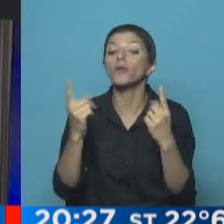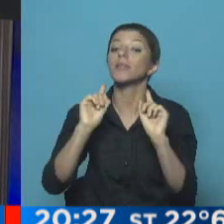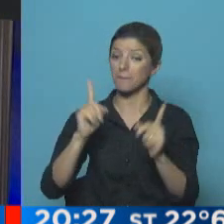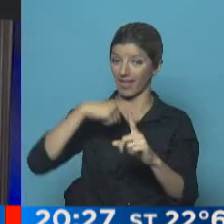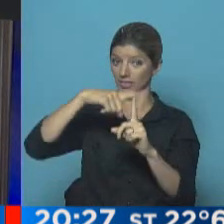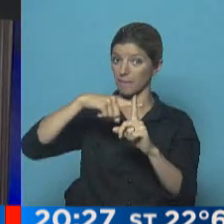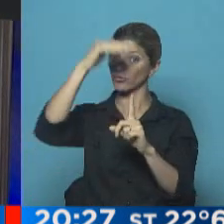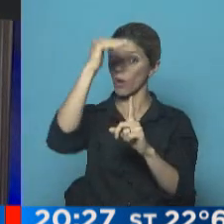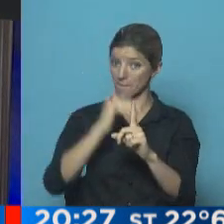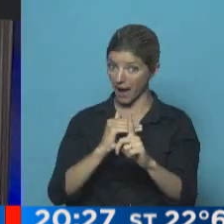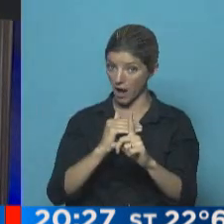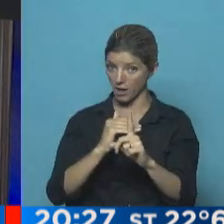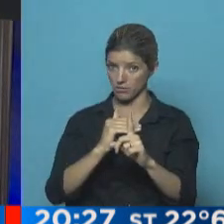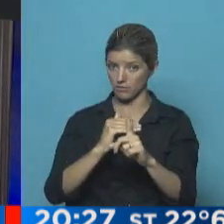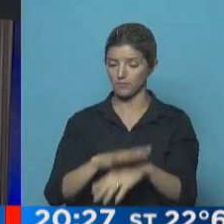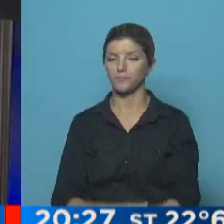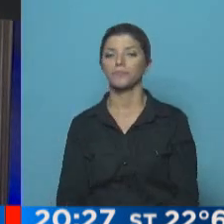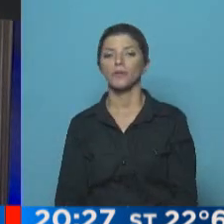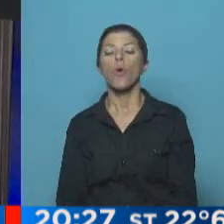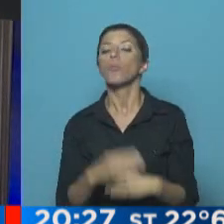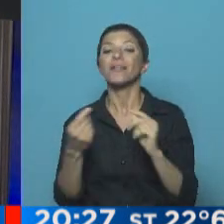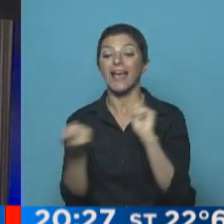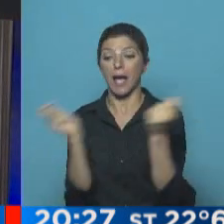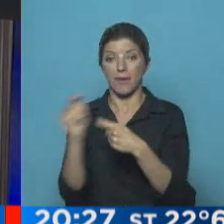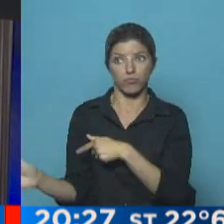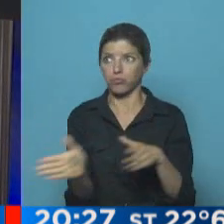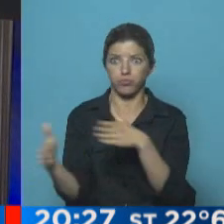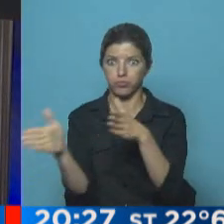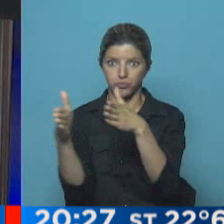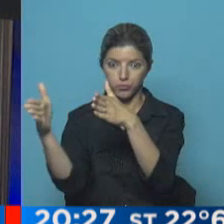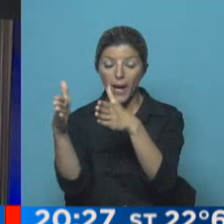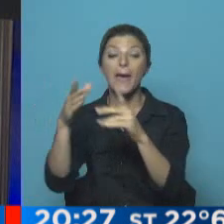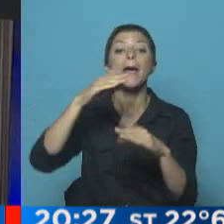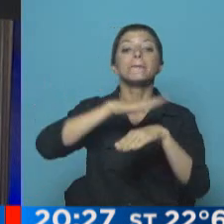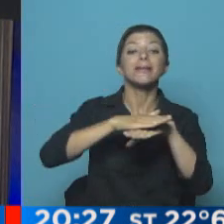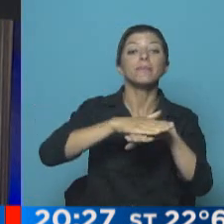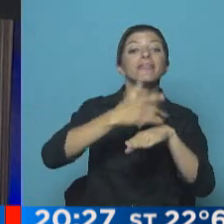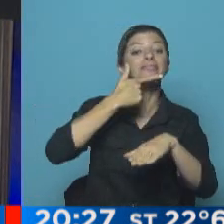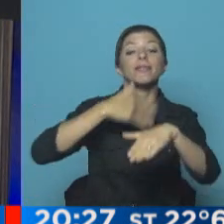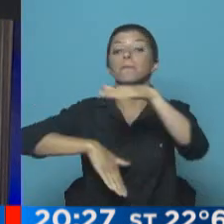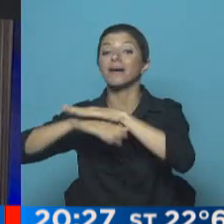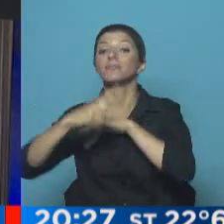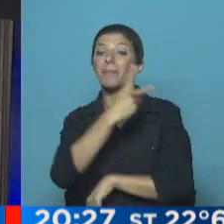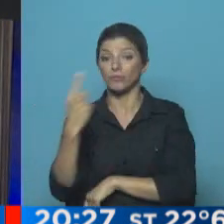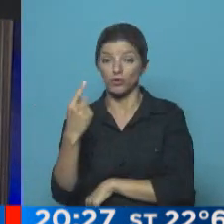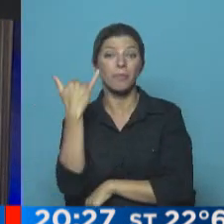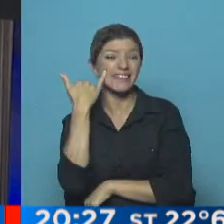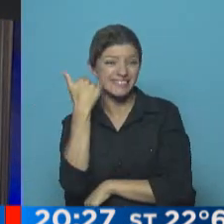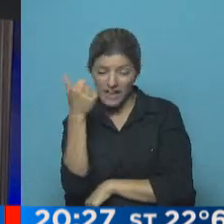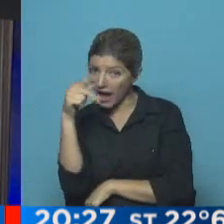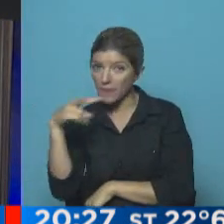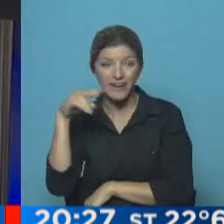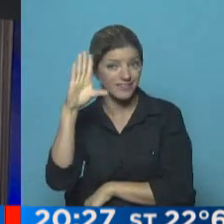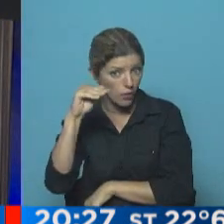el viento cambiará de regular intensidad del sector sur. 17 la mínima, 21 grados la temperatura máxima, pero ya hacia la noche del viernes mejoran las